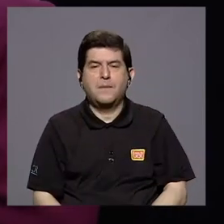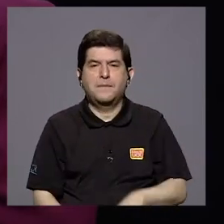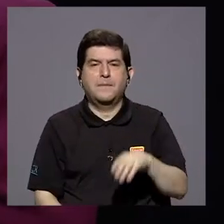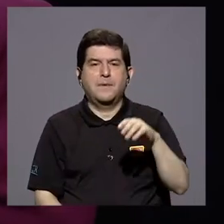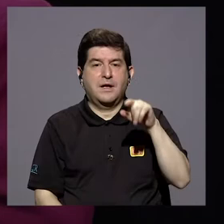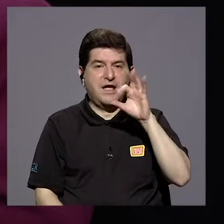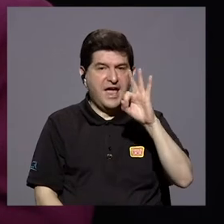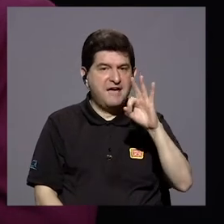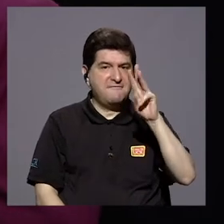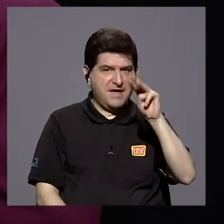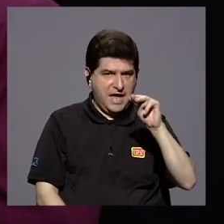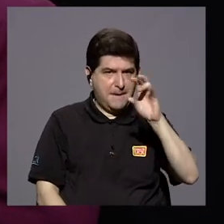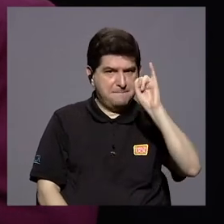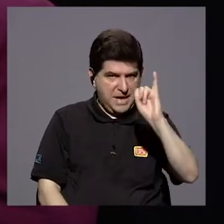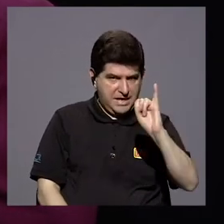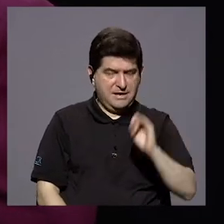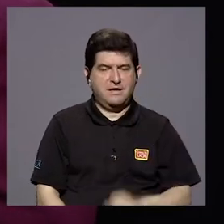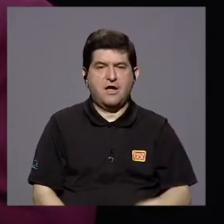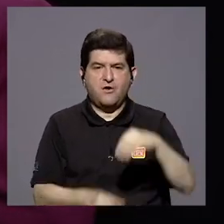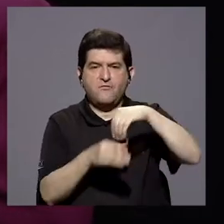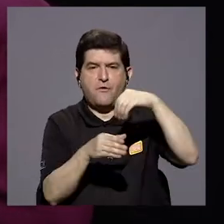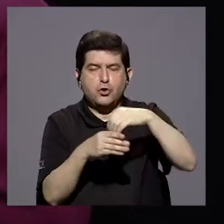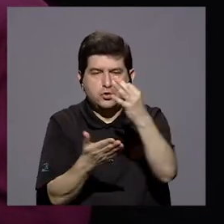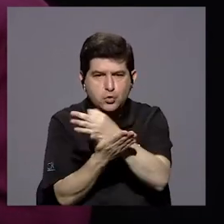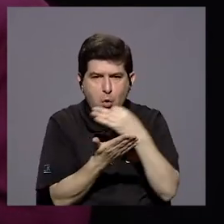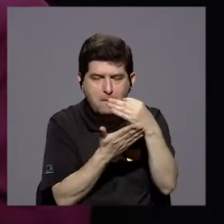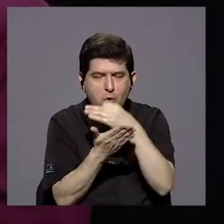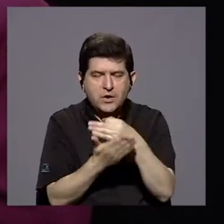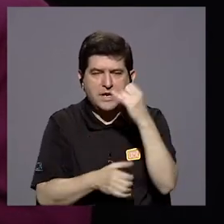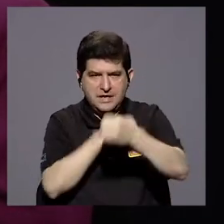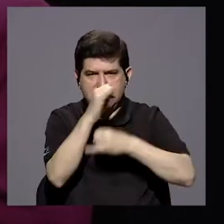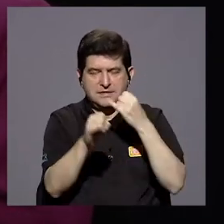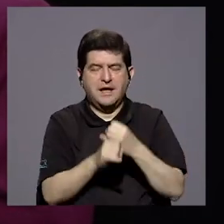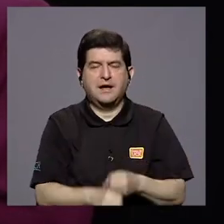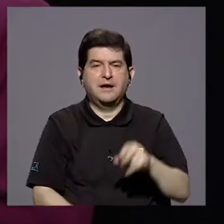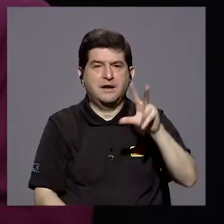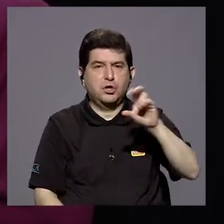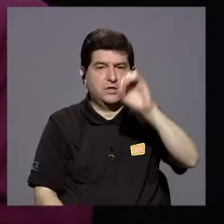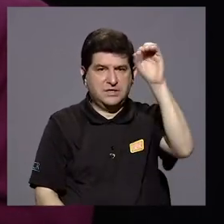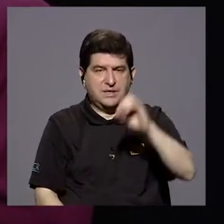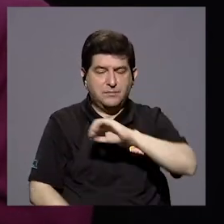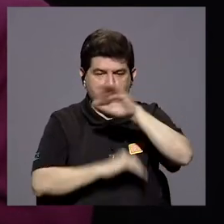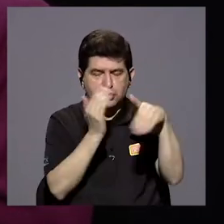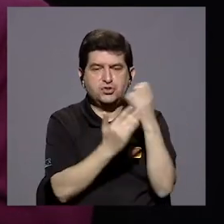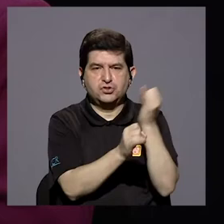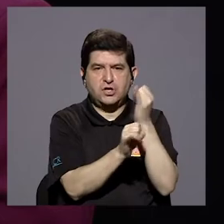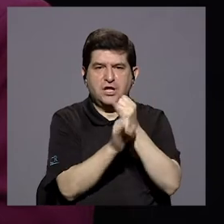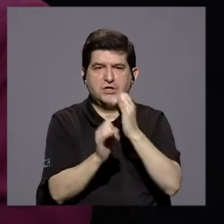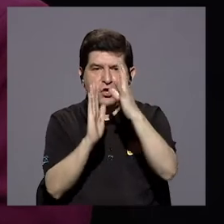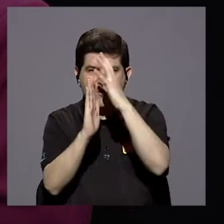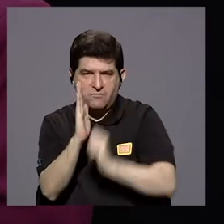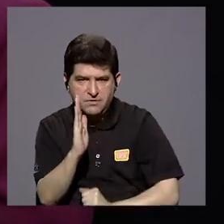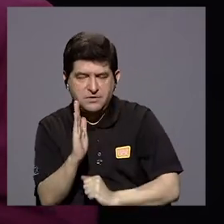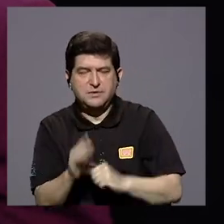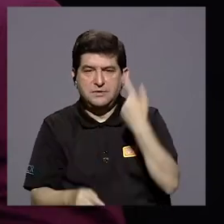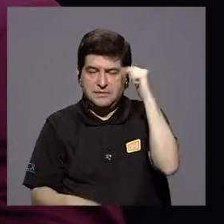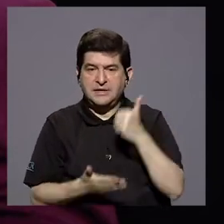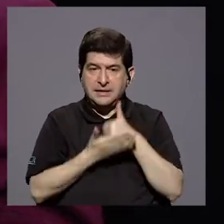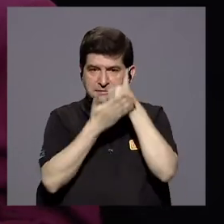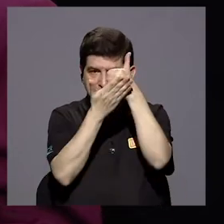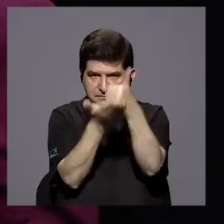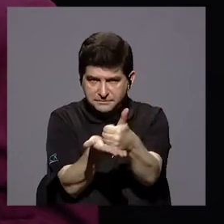con el Fondo Monetario, le iba a quitar el 30% casi a todas las instituciones para colaborar, para